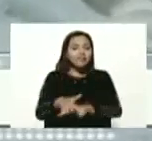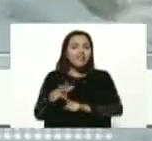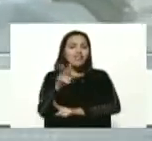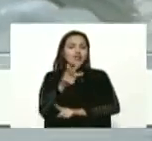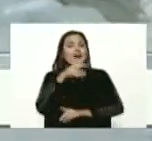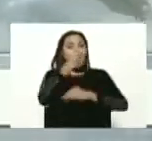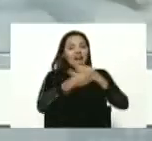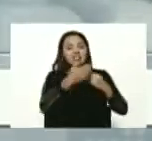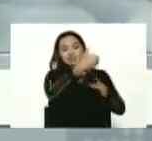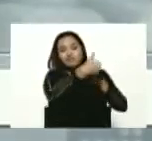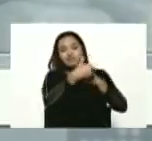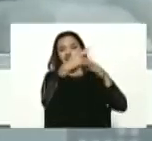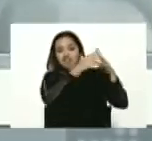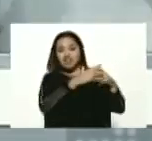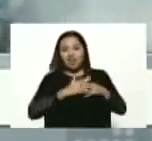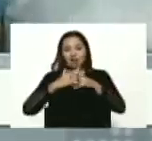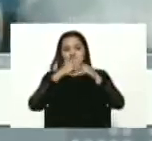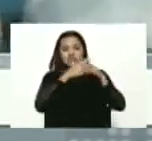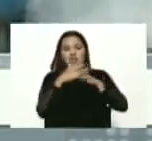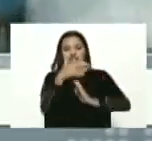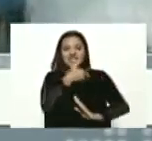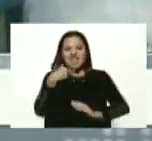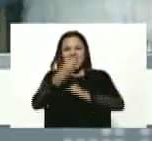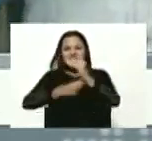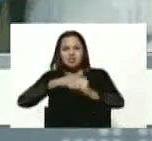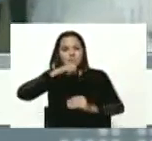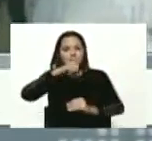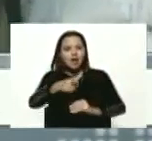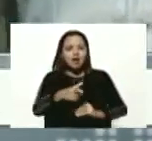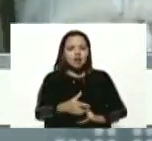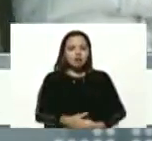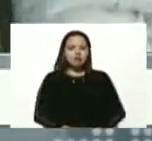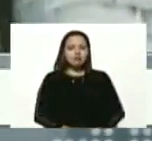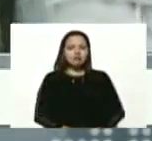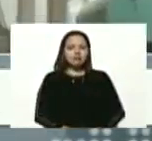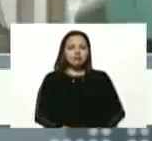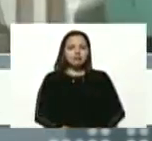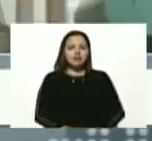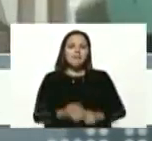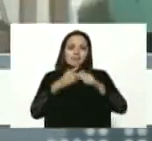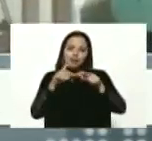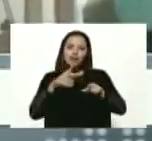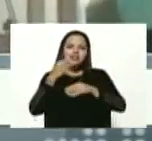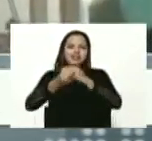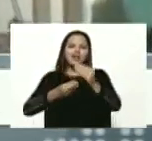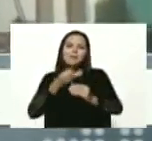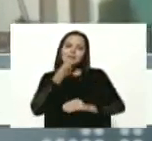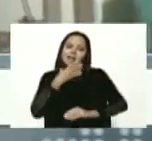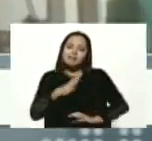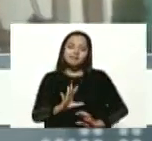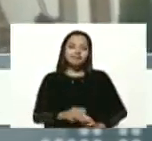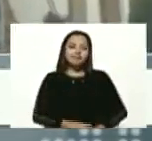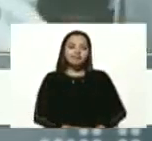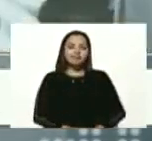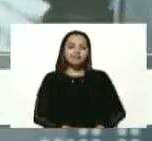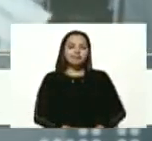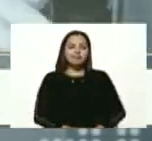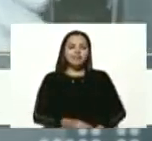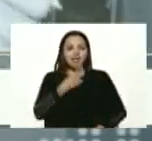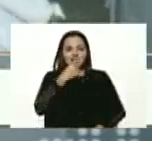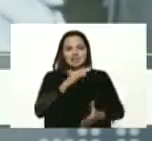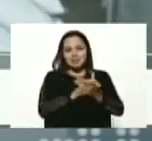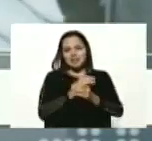imperio, tratando de hacernos un mal, nos hicieron un bien. Como dice una amiga